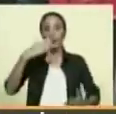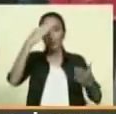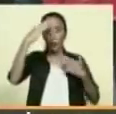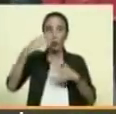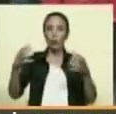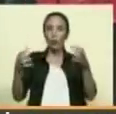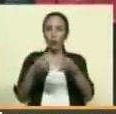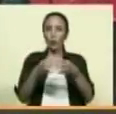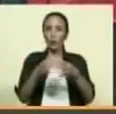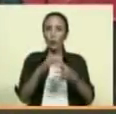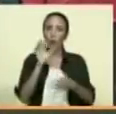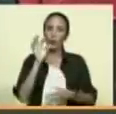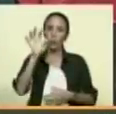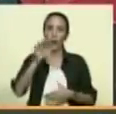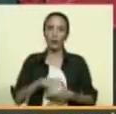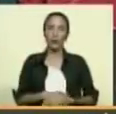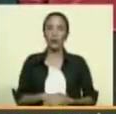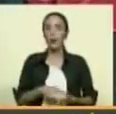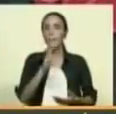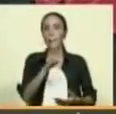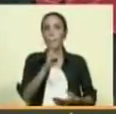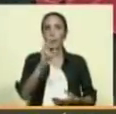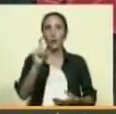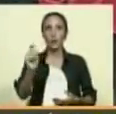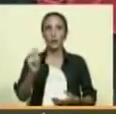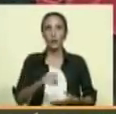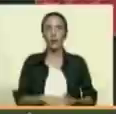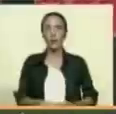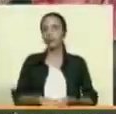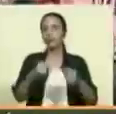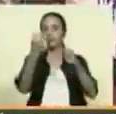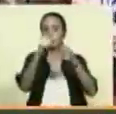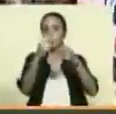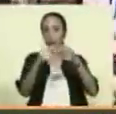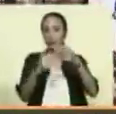patriótico, PPT, PCB,